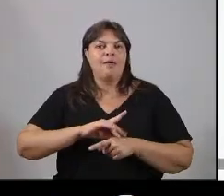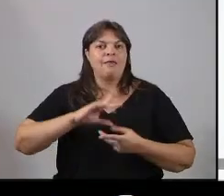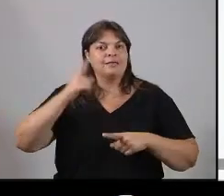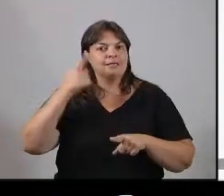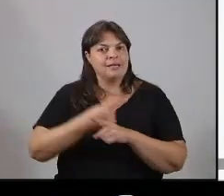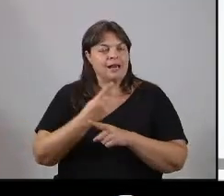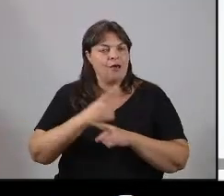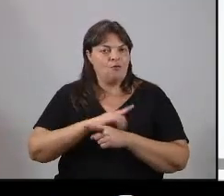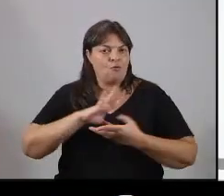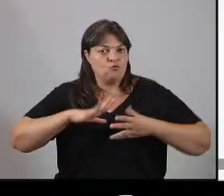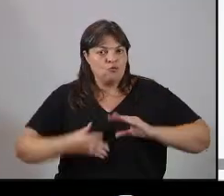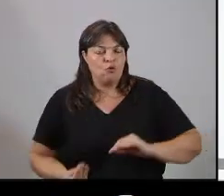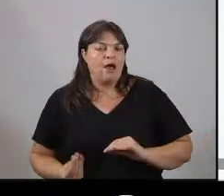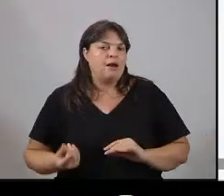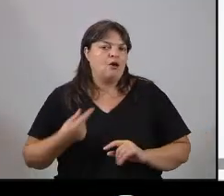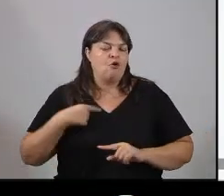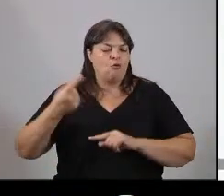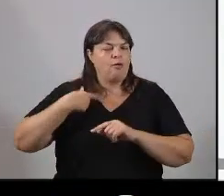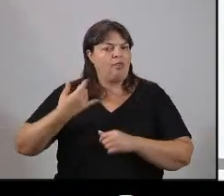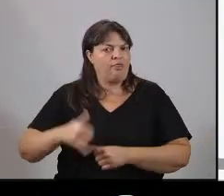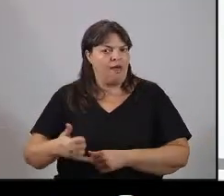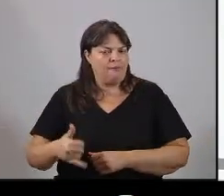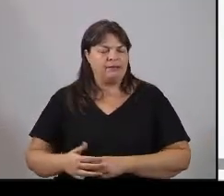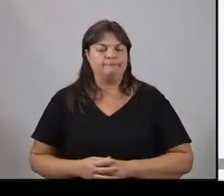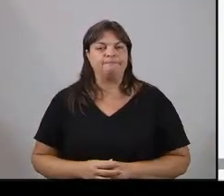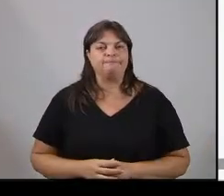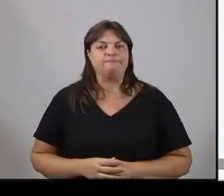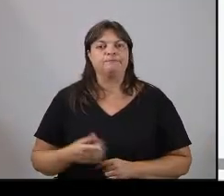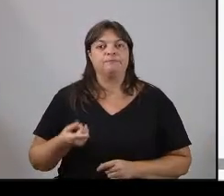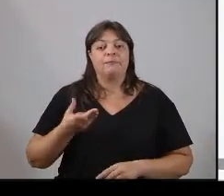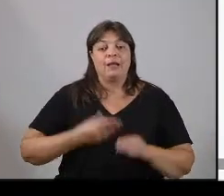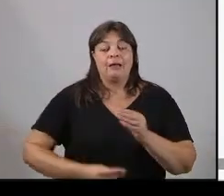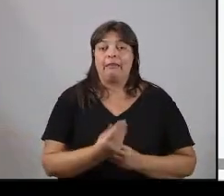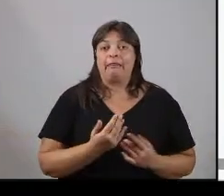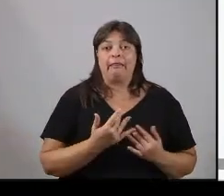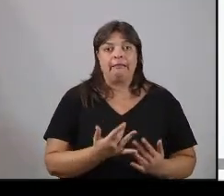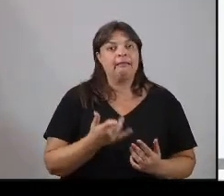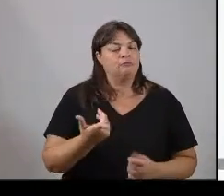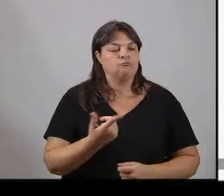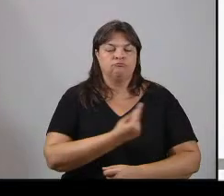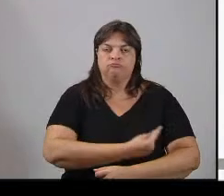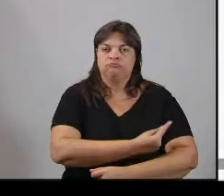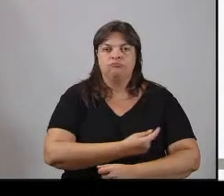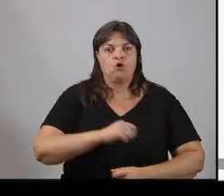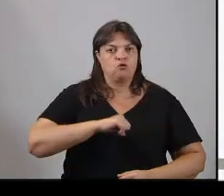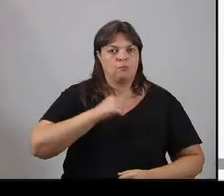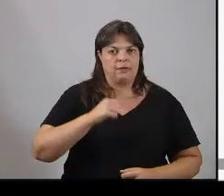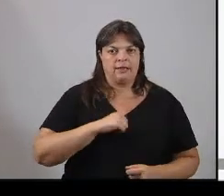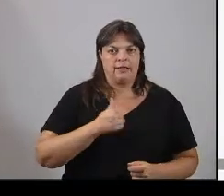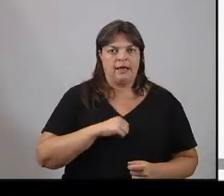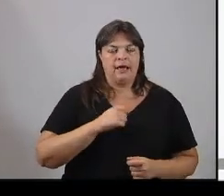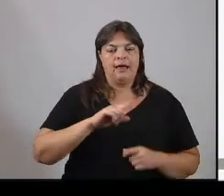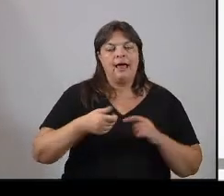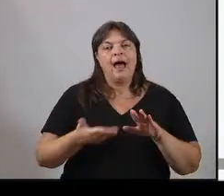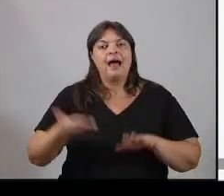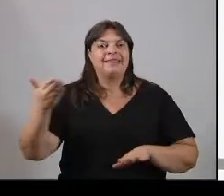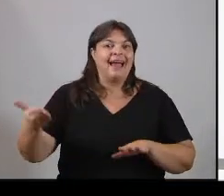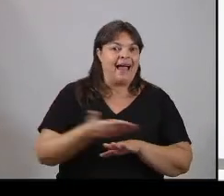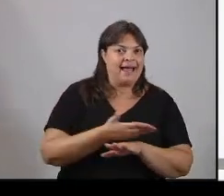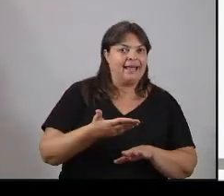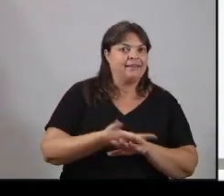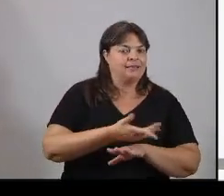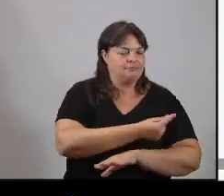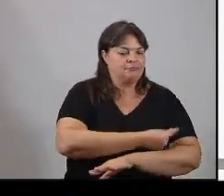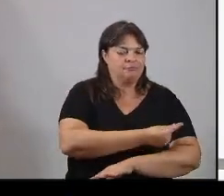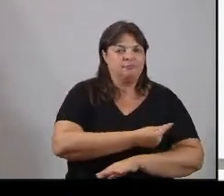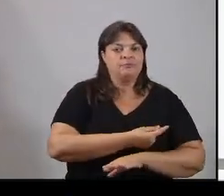o inmunodepresión grave. Los recién nacidos serán inmunizados en los hospitales antes del alta y el resto van a